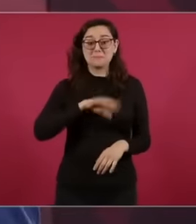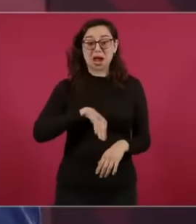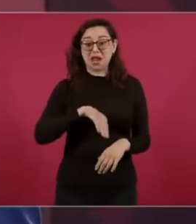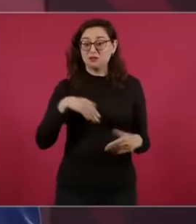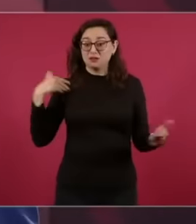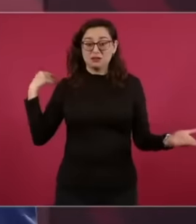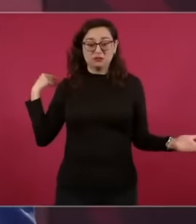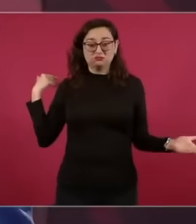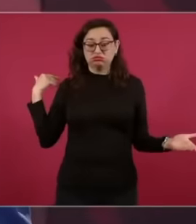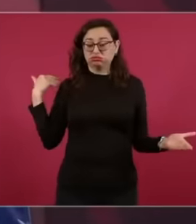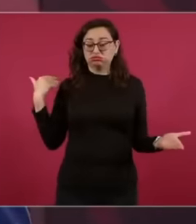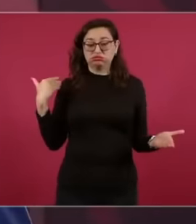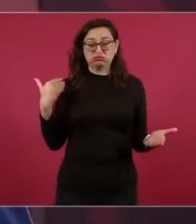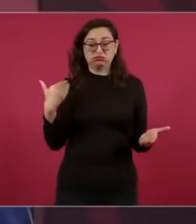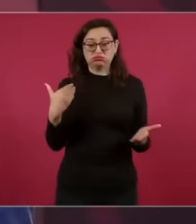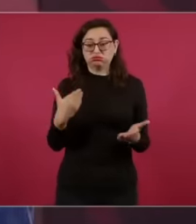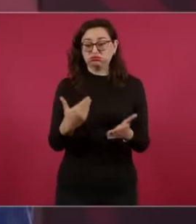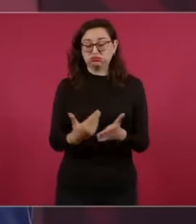que desde afuera